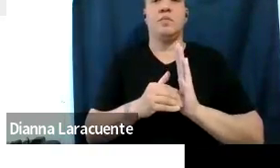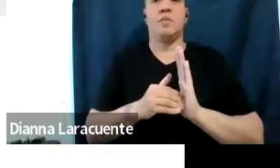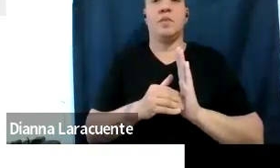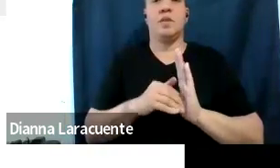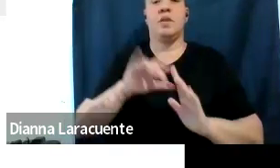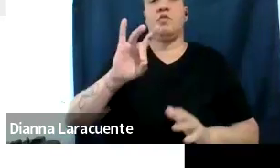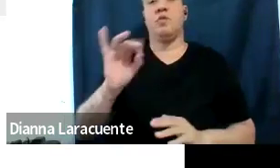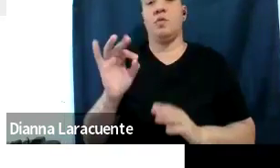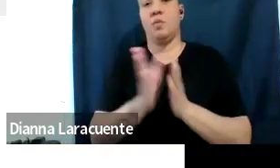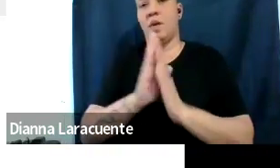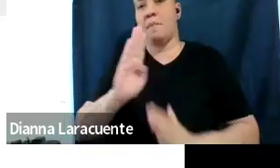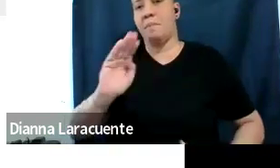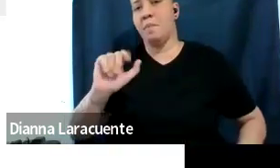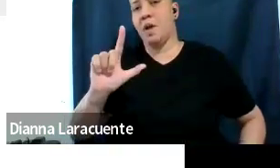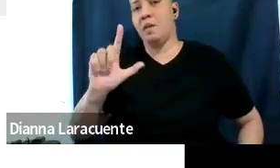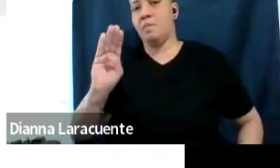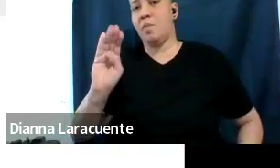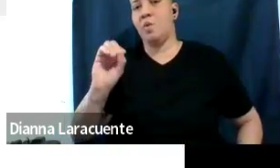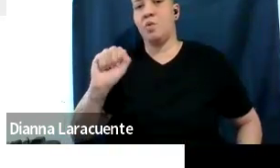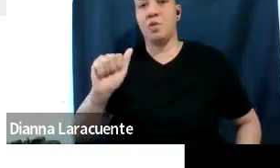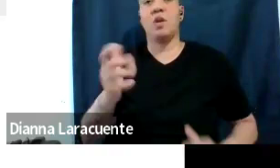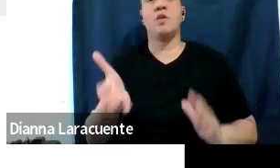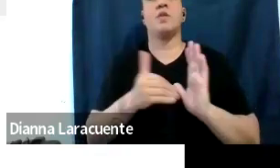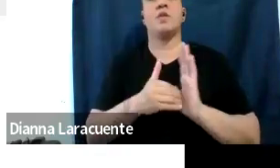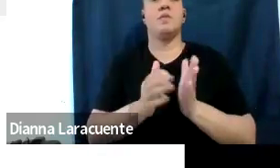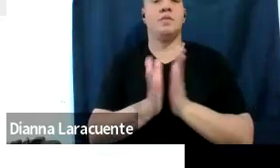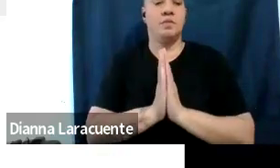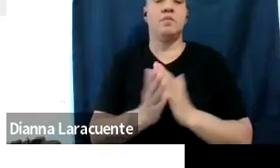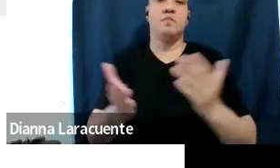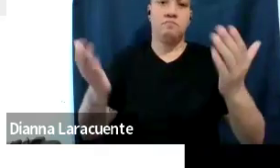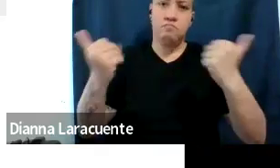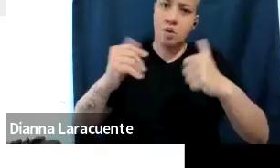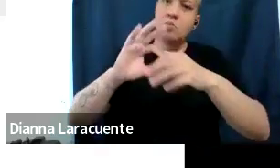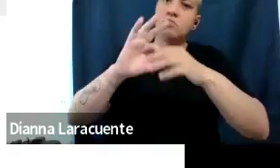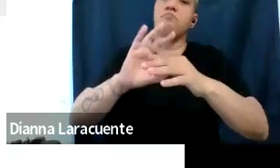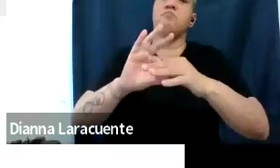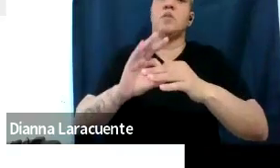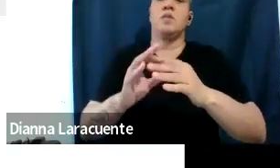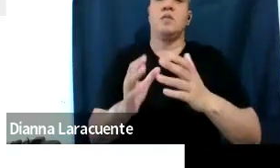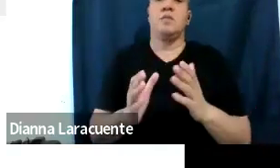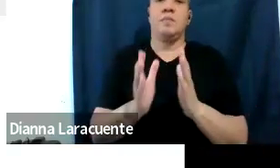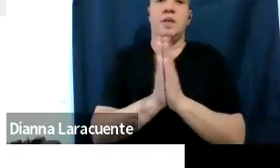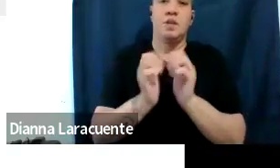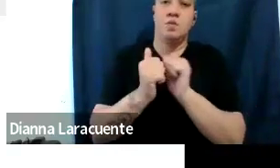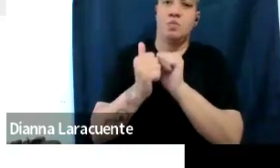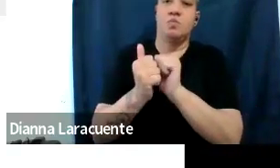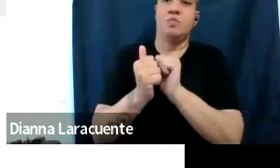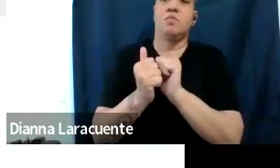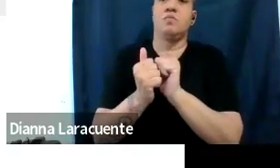pidió a Barbosa y vuelve a pedírselo otra vez. Vamos a unirnos para pedir juntos.